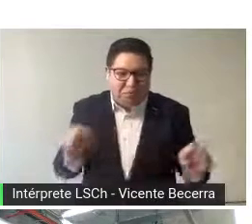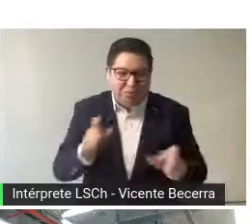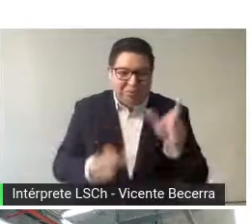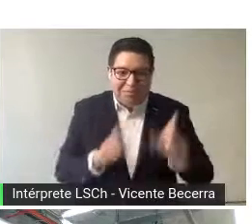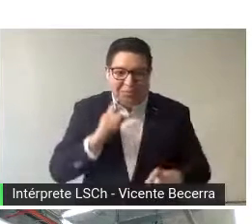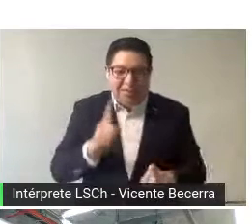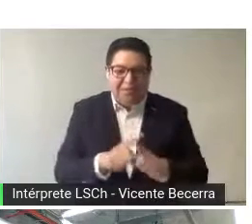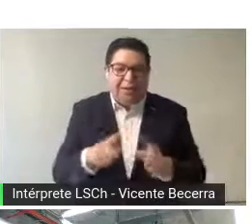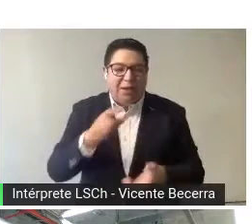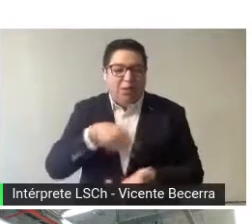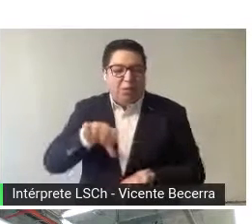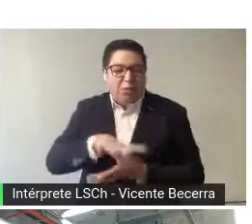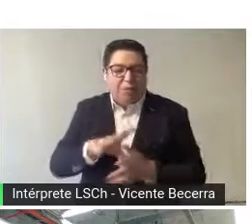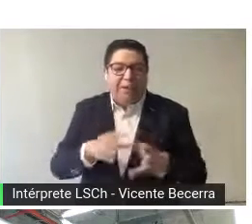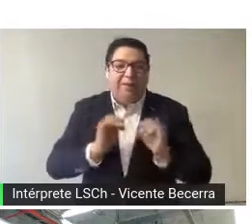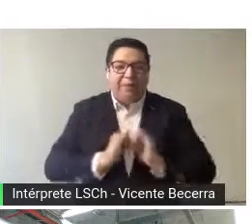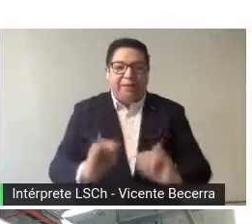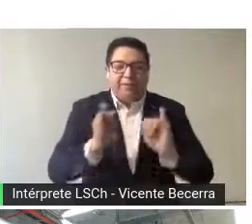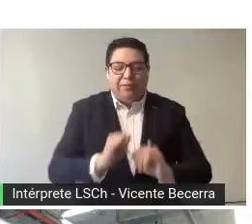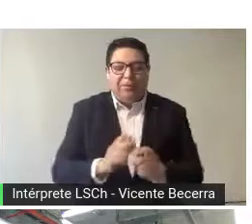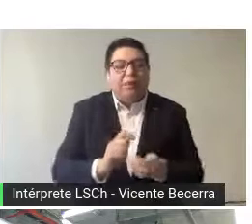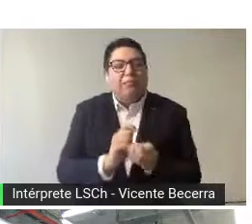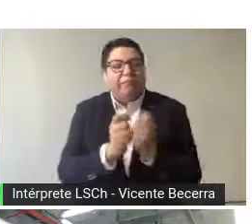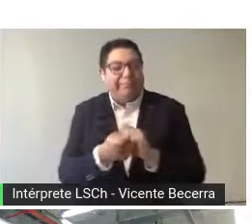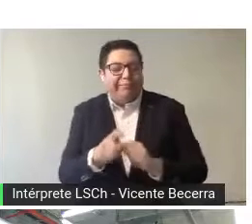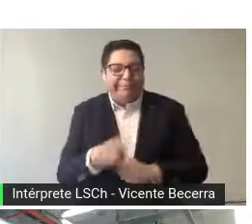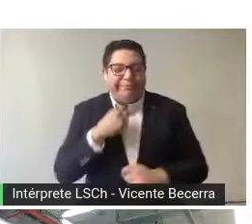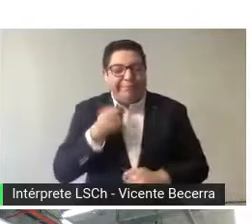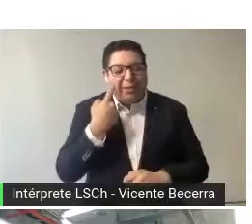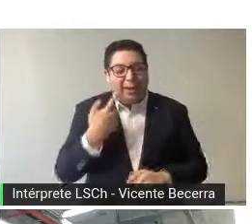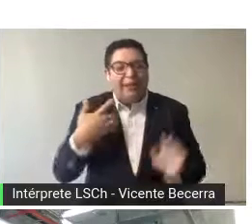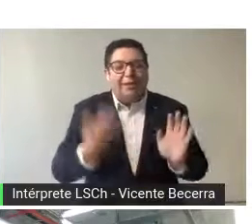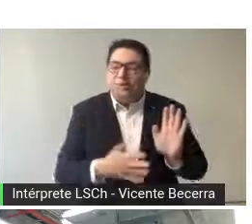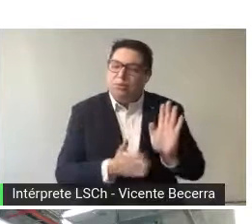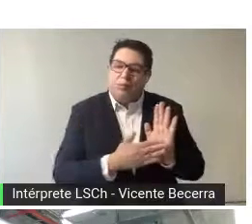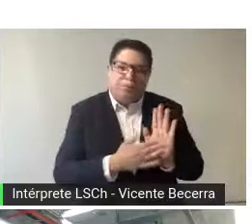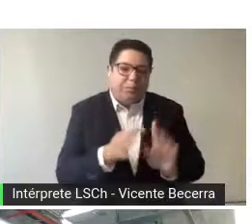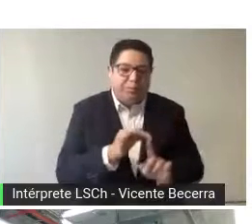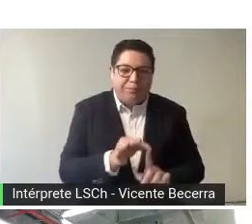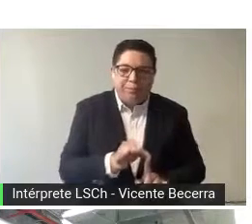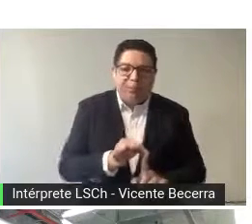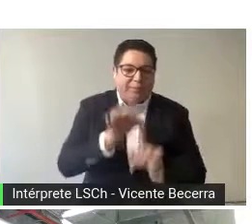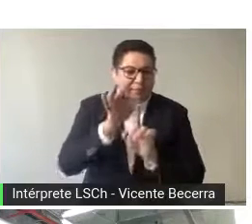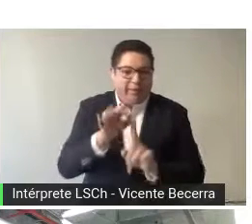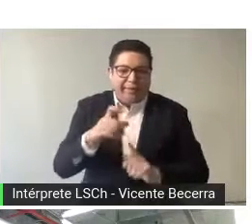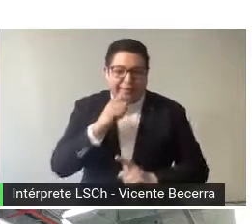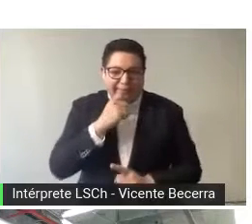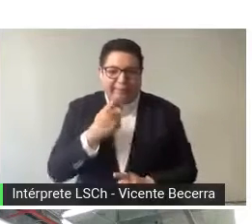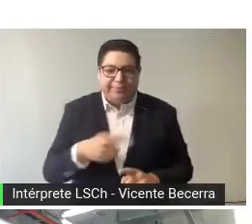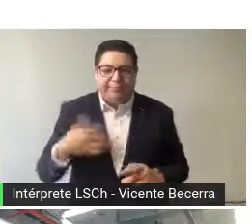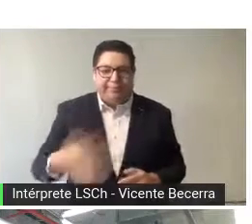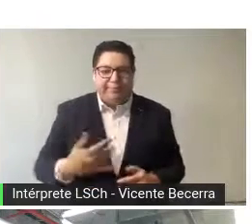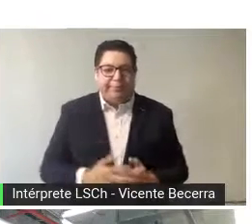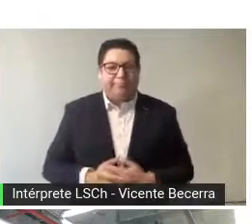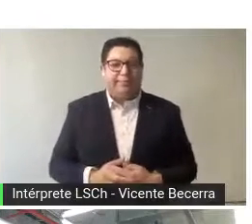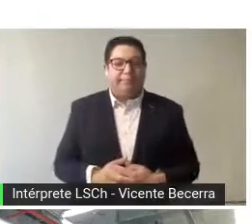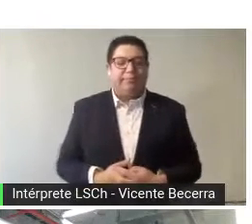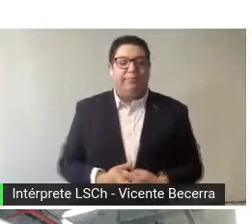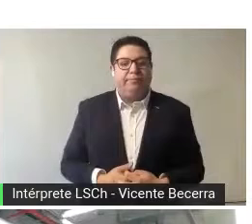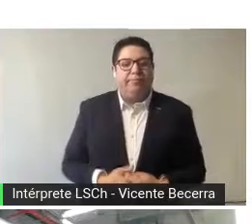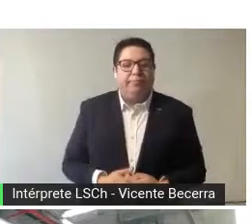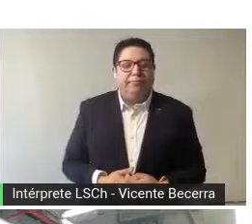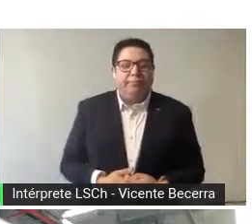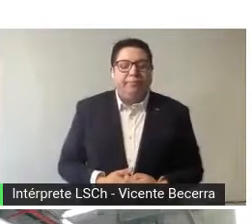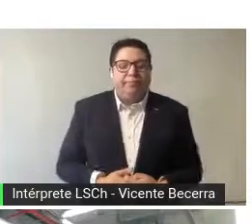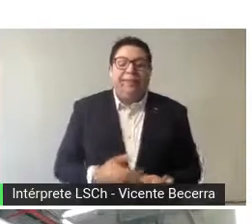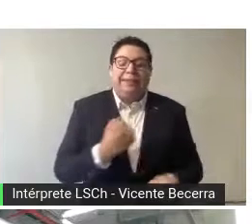al país. En consecuencia, ese pilar es realmente de mucha valía.